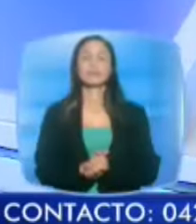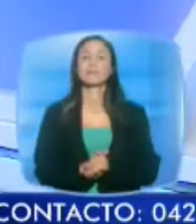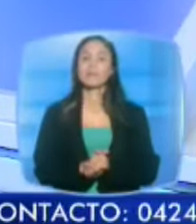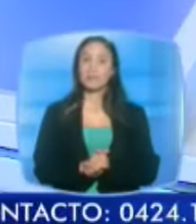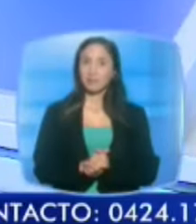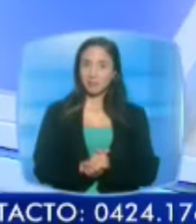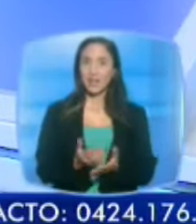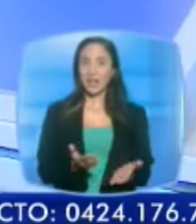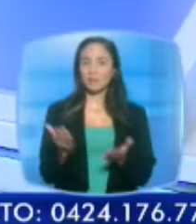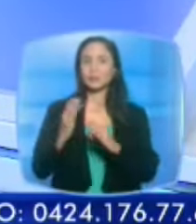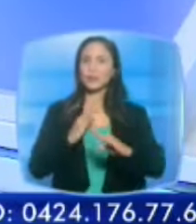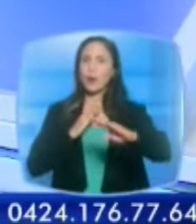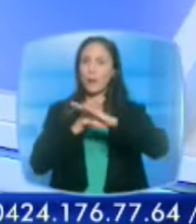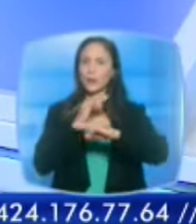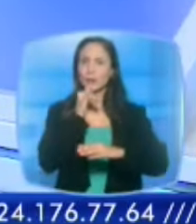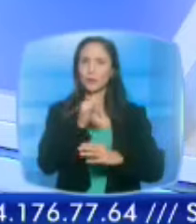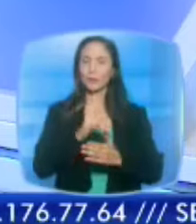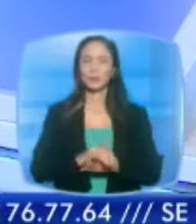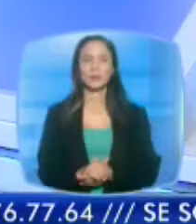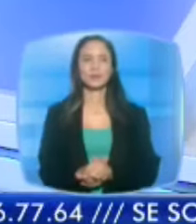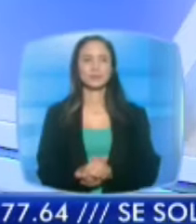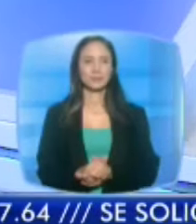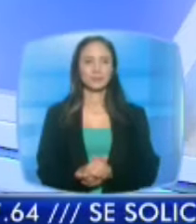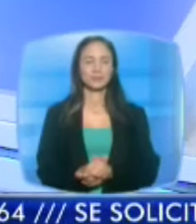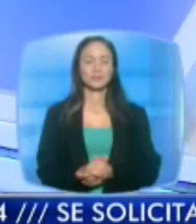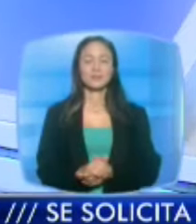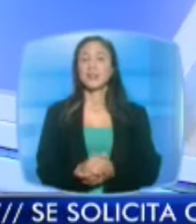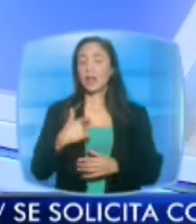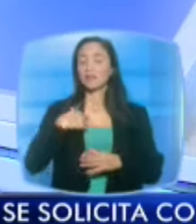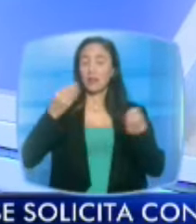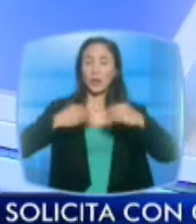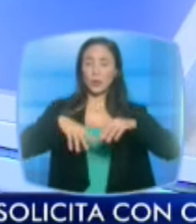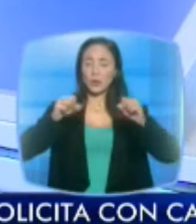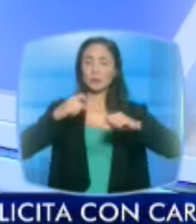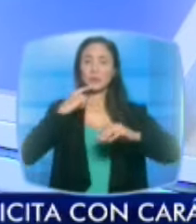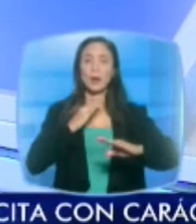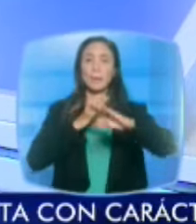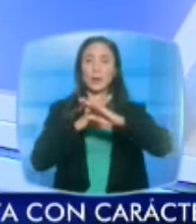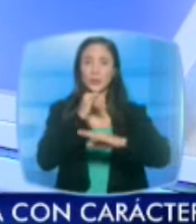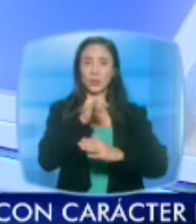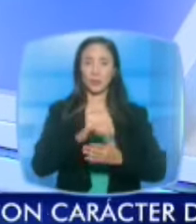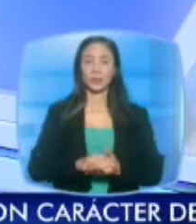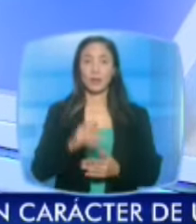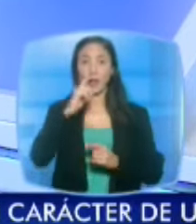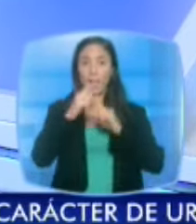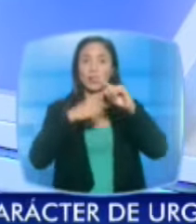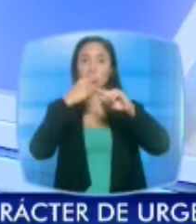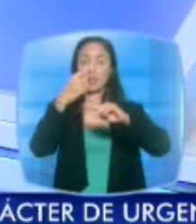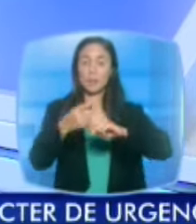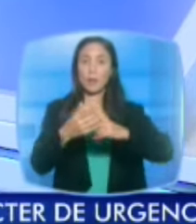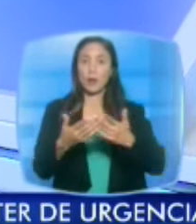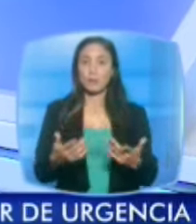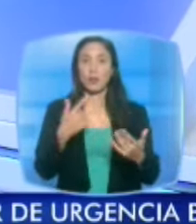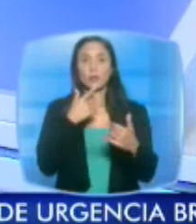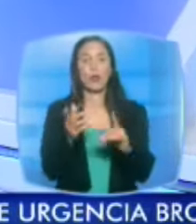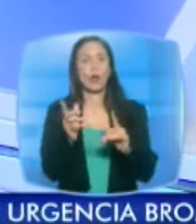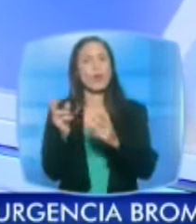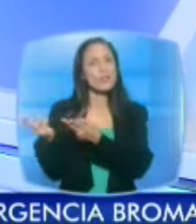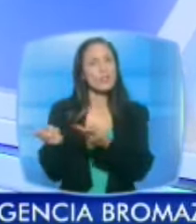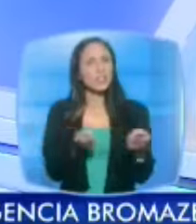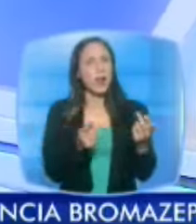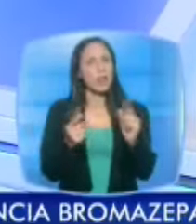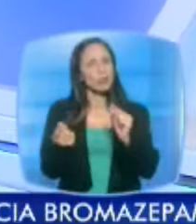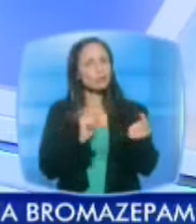Bueno, Harley, ¿te parece si hacemos un nuevo corte para publicidad? Estoy completamente de acuerdo, Gaudí. Señores televidentes, en la próxima parte, nuestro compañero